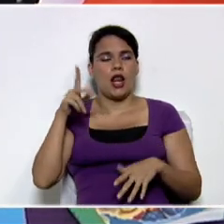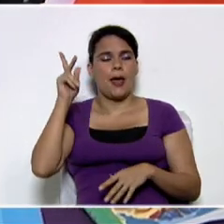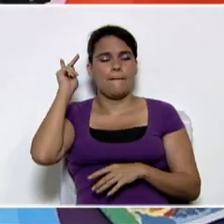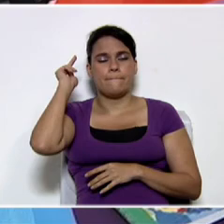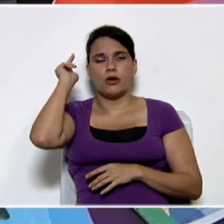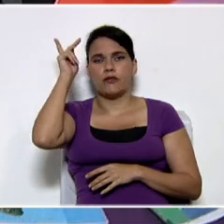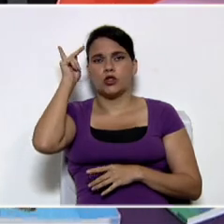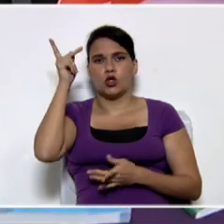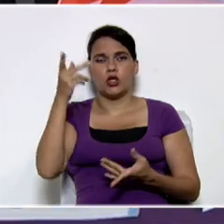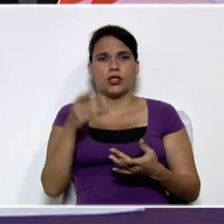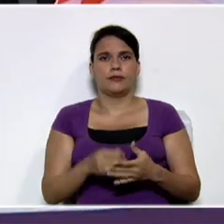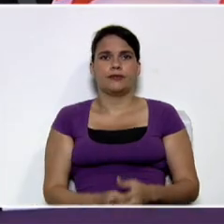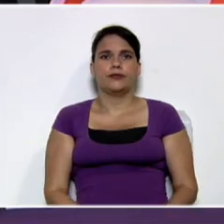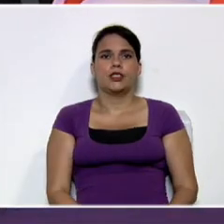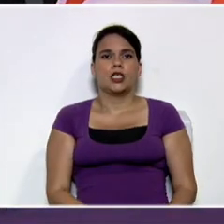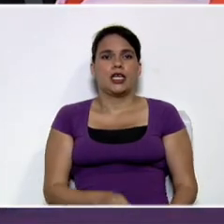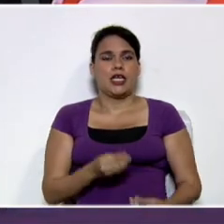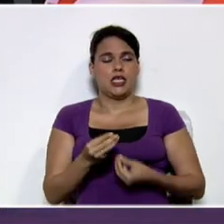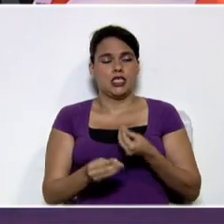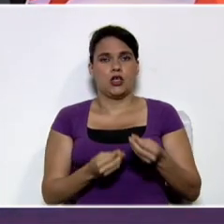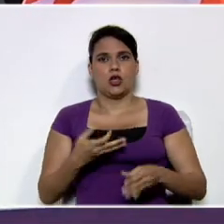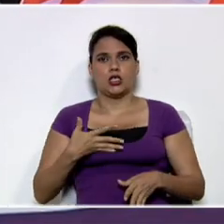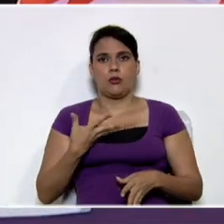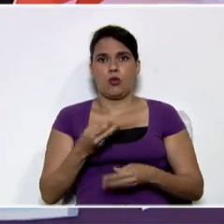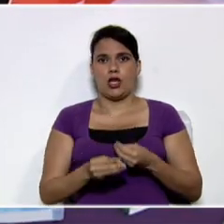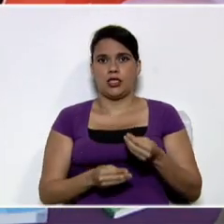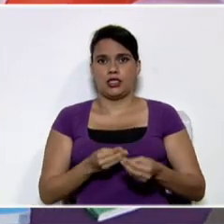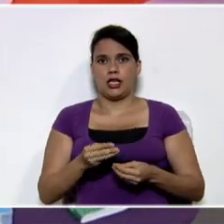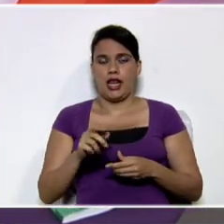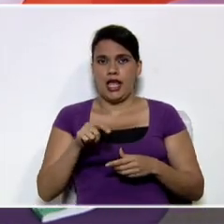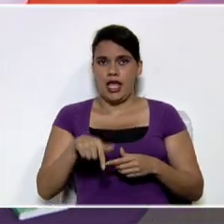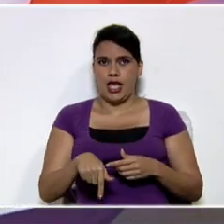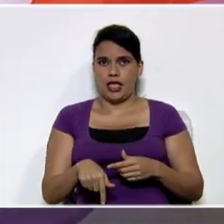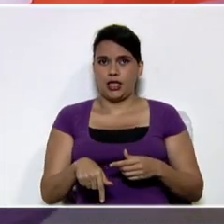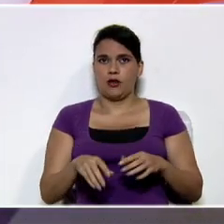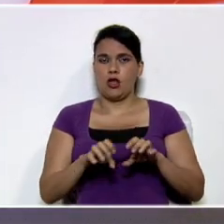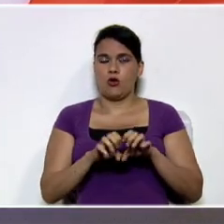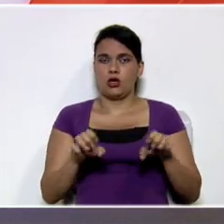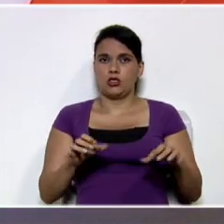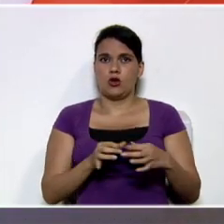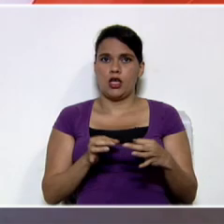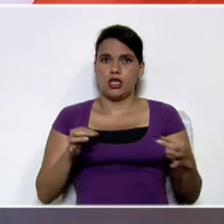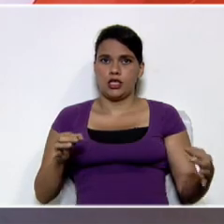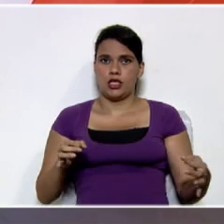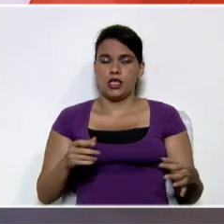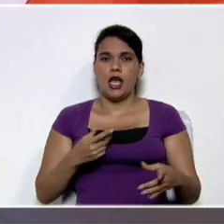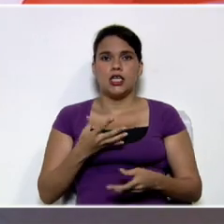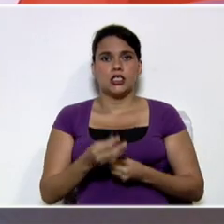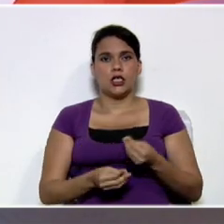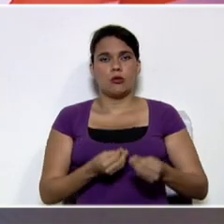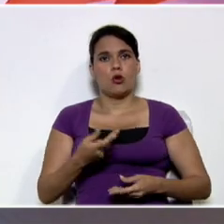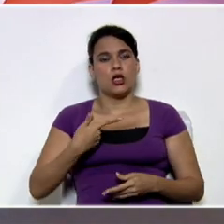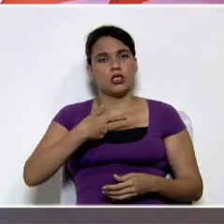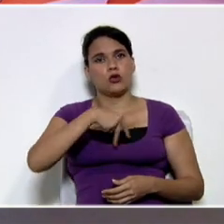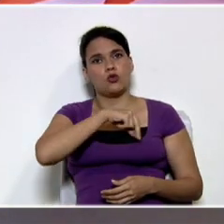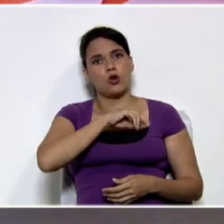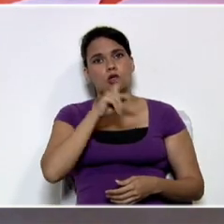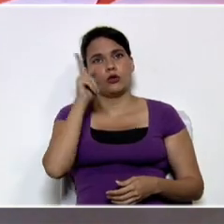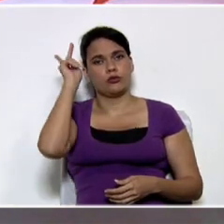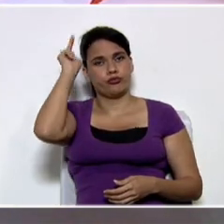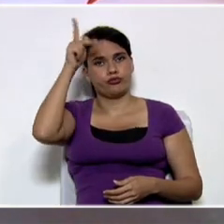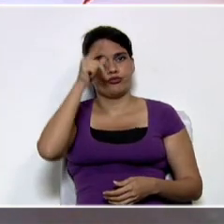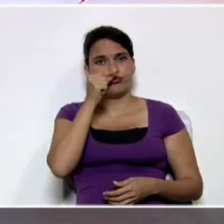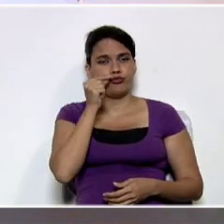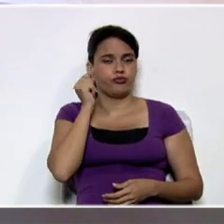de educación especial que hicieron posible esta nueva modalidad de educación a distancia, así como lo hacen nuestros profesores y profesoras